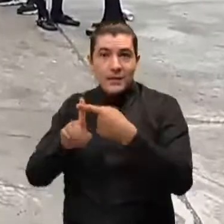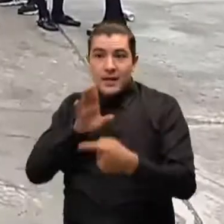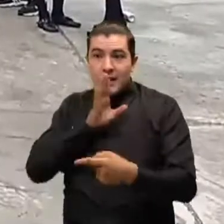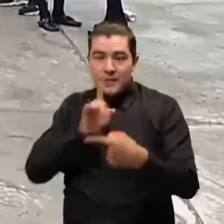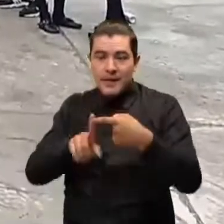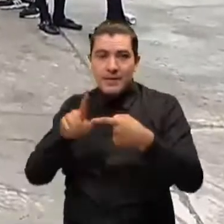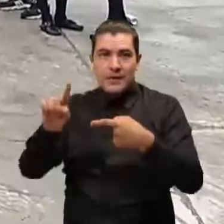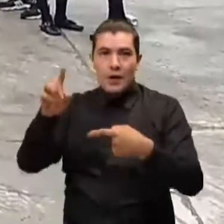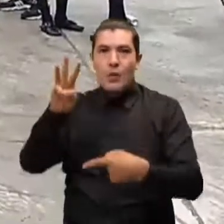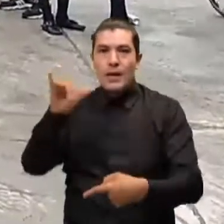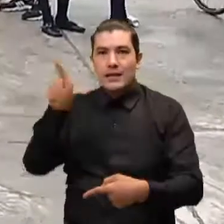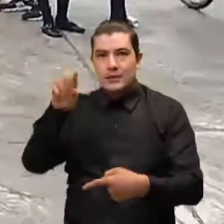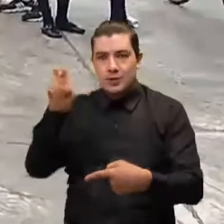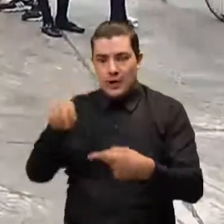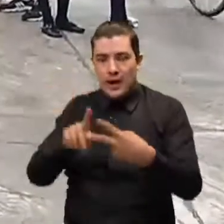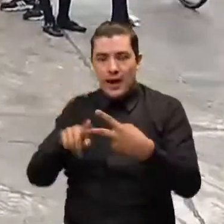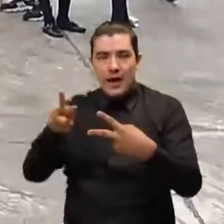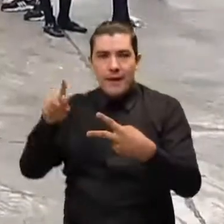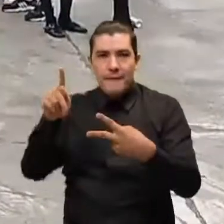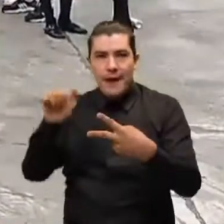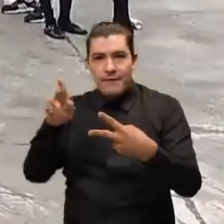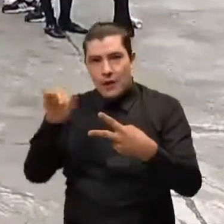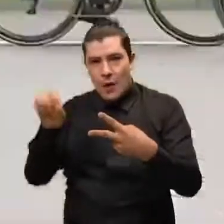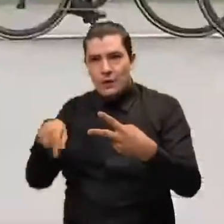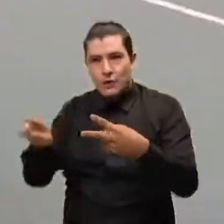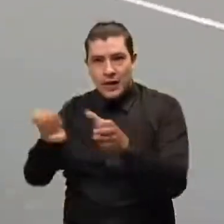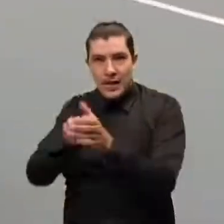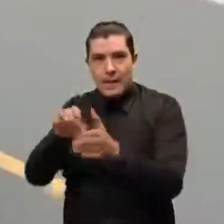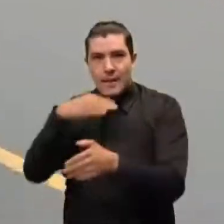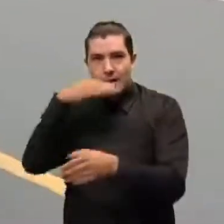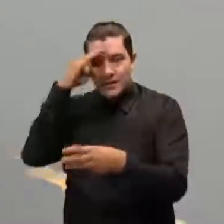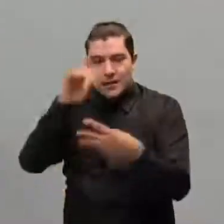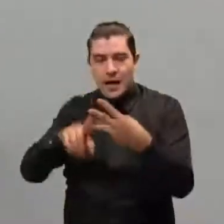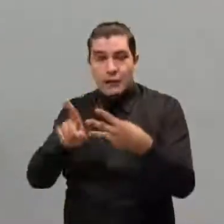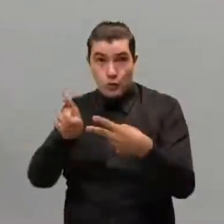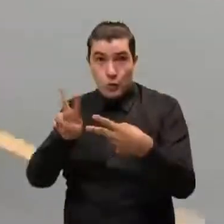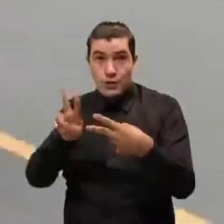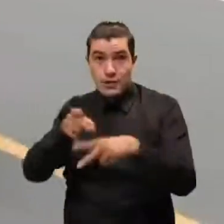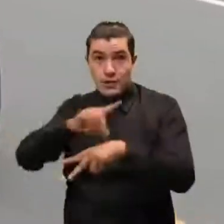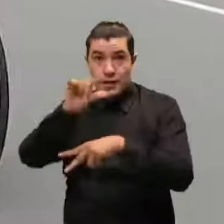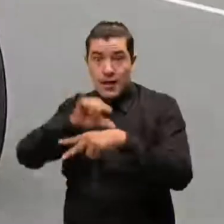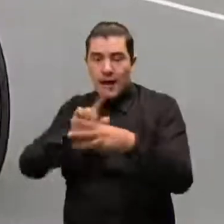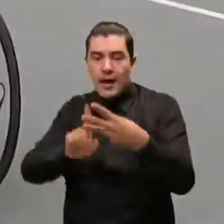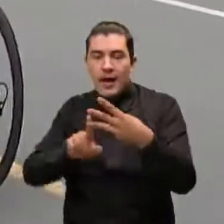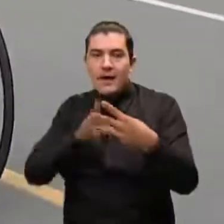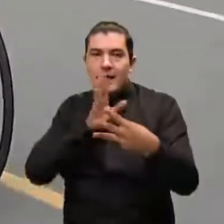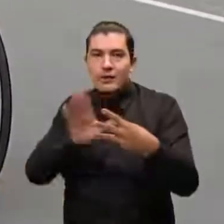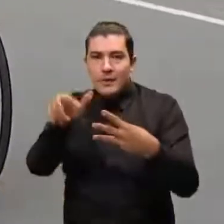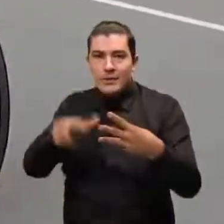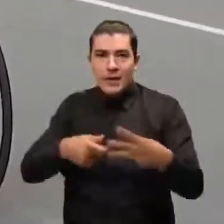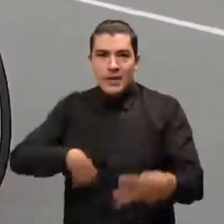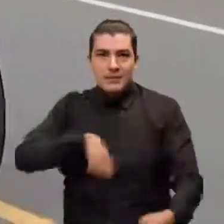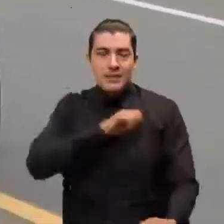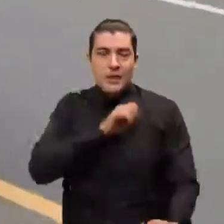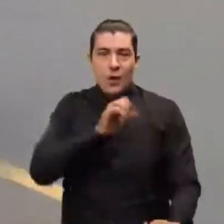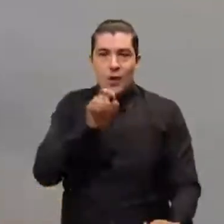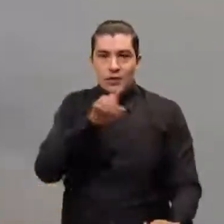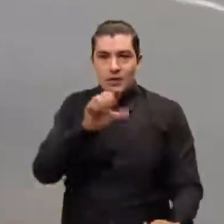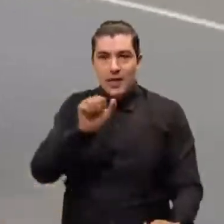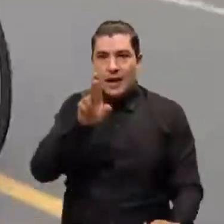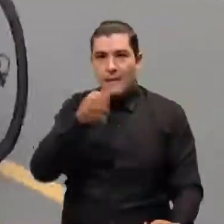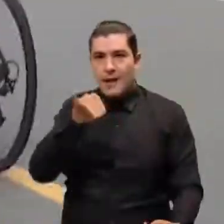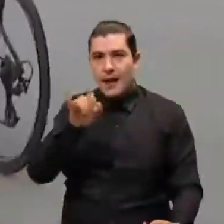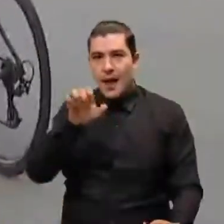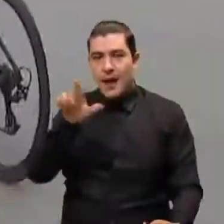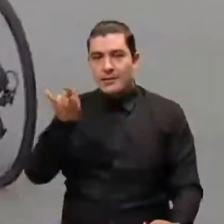de Atletas, segundo es Fabio Duarte del equipo Team Medellín a 12 segundos y tercero el español Oscar Miguel Sevilla a